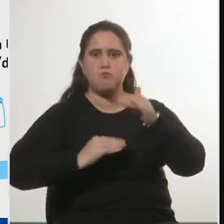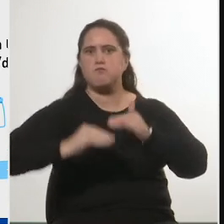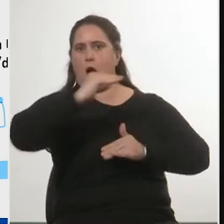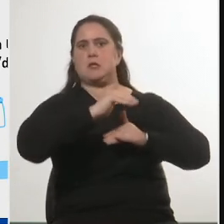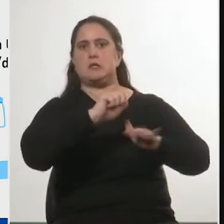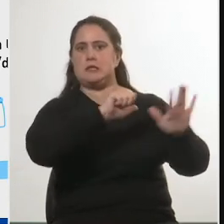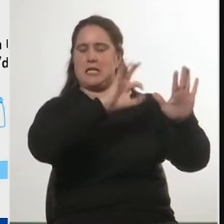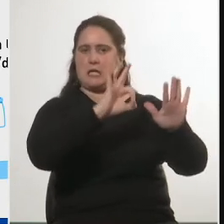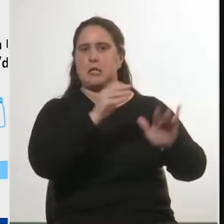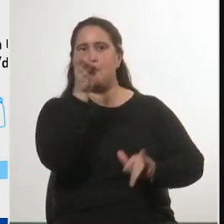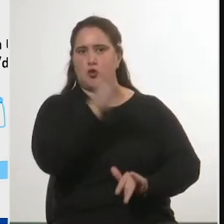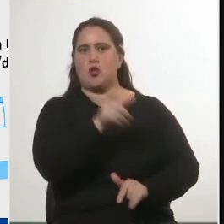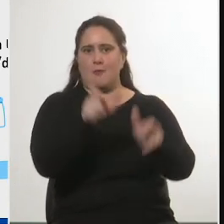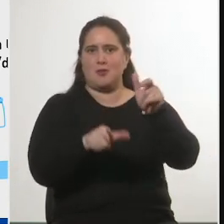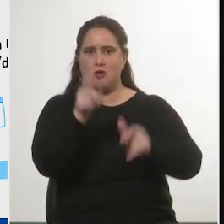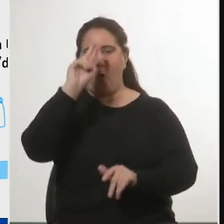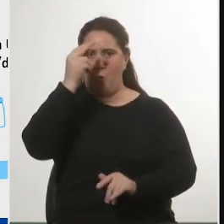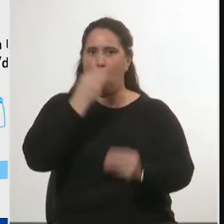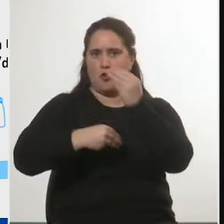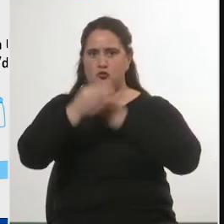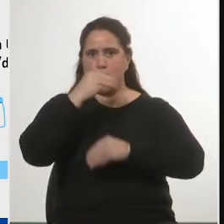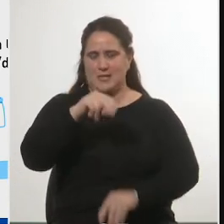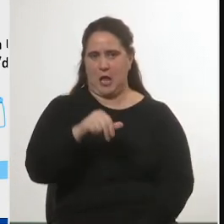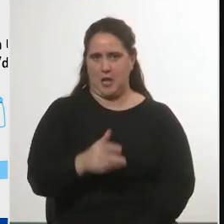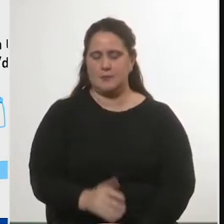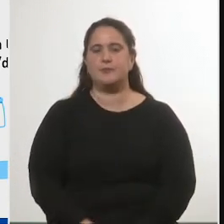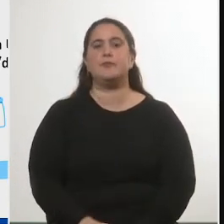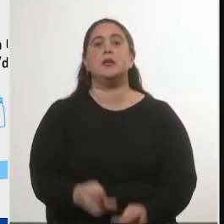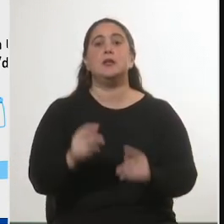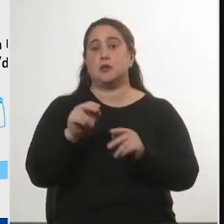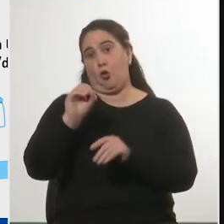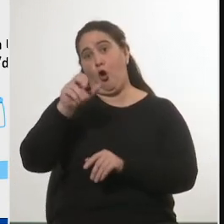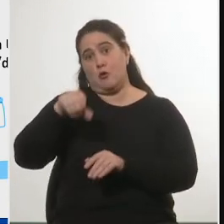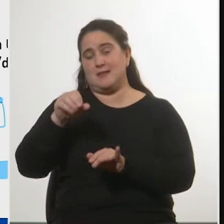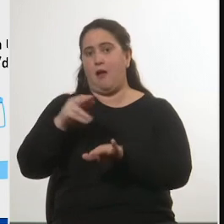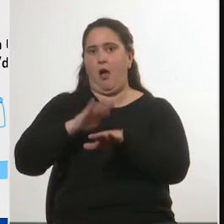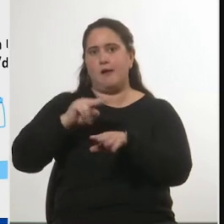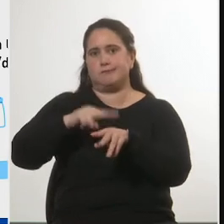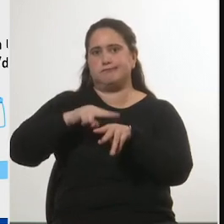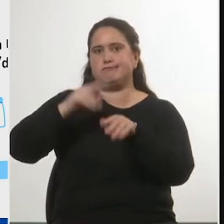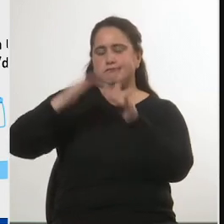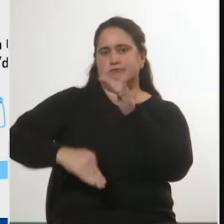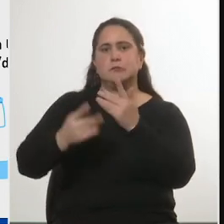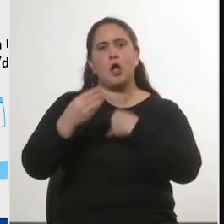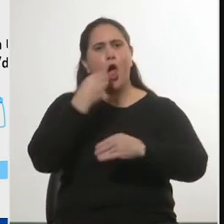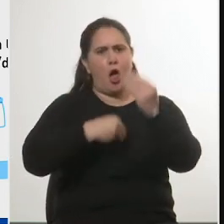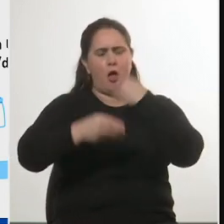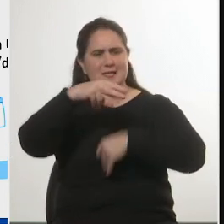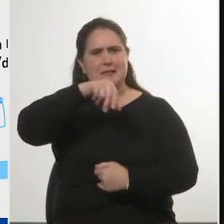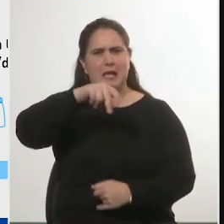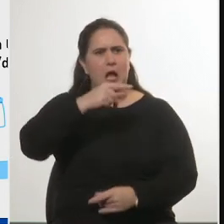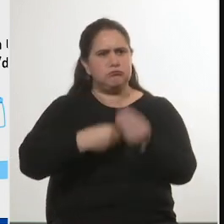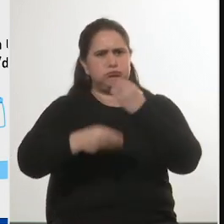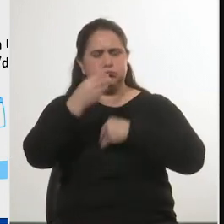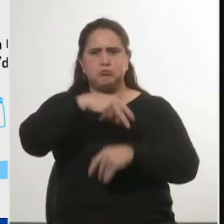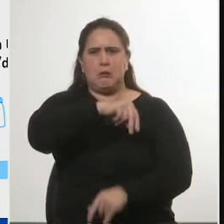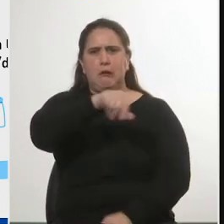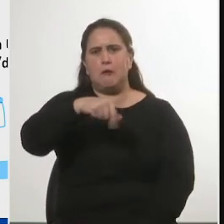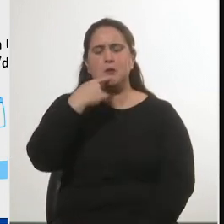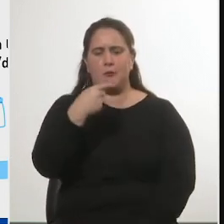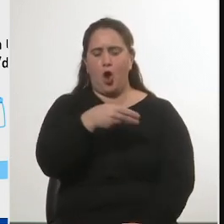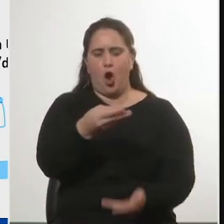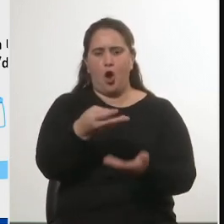población adulta por la Organización Mundial de la Salud. A través del consumo de sal discrecional, que es la que se le